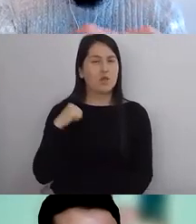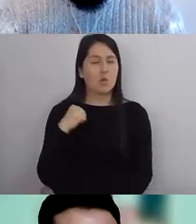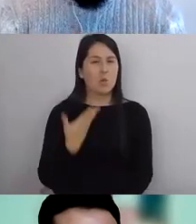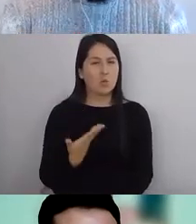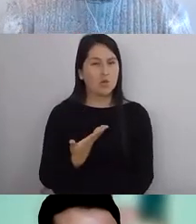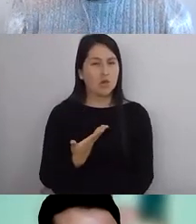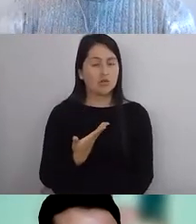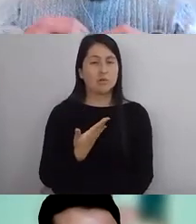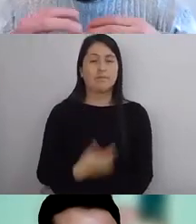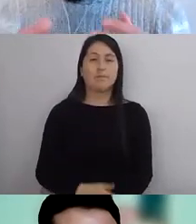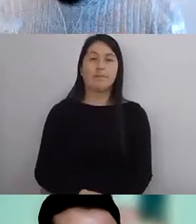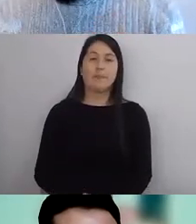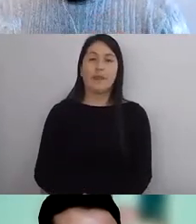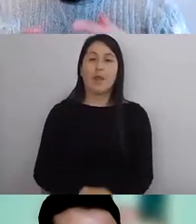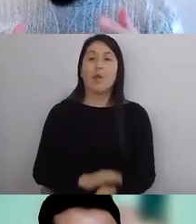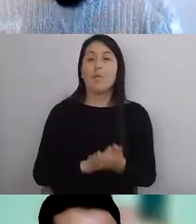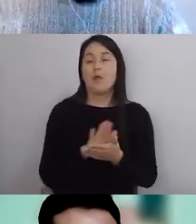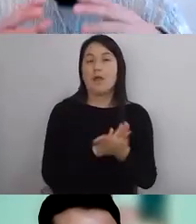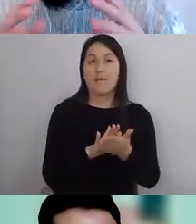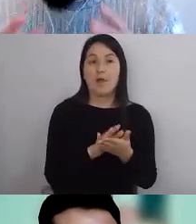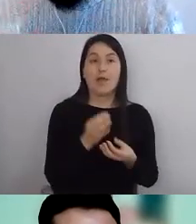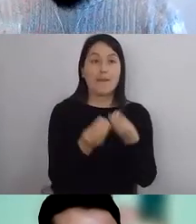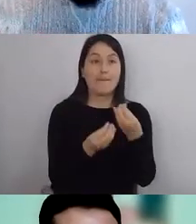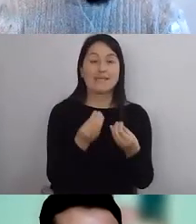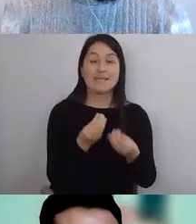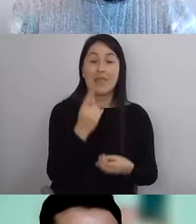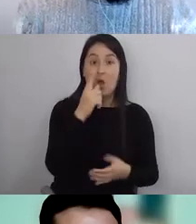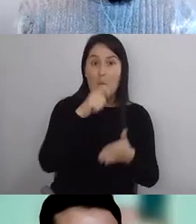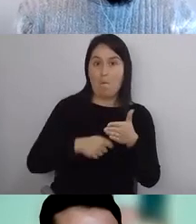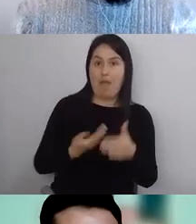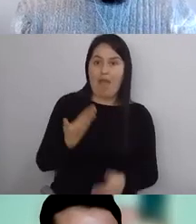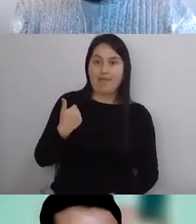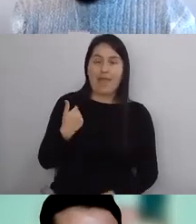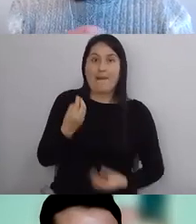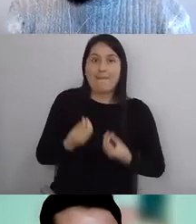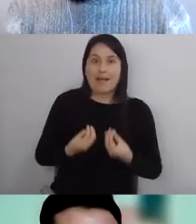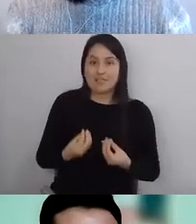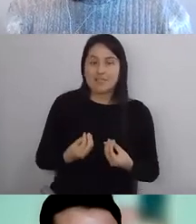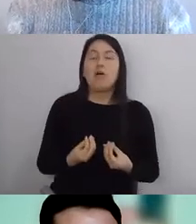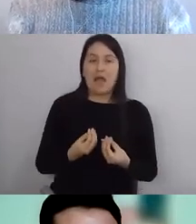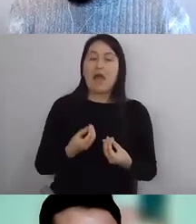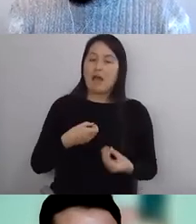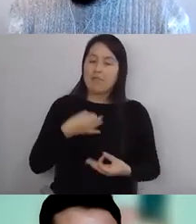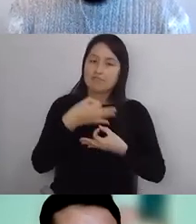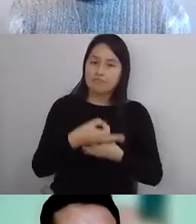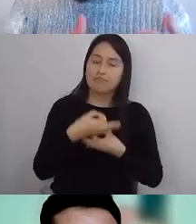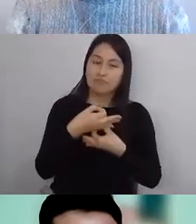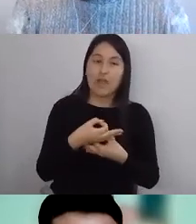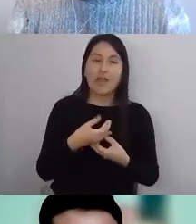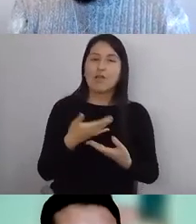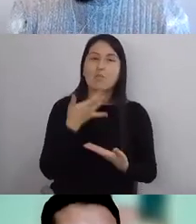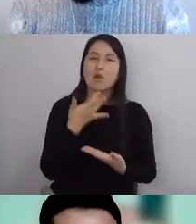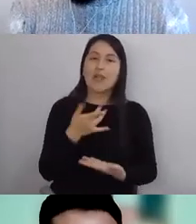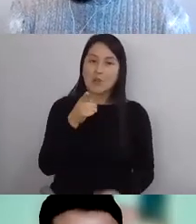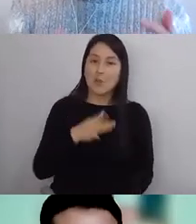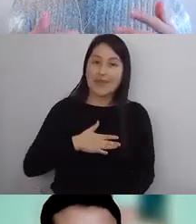reciente, mejor. Si podemos hablar de algo que pasó hace un mes, excelente. ¿Y de qué te sientes orgulloso o orgullosa? ¿Y por qué les